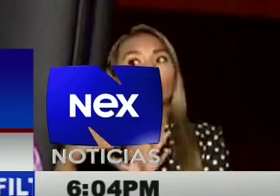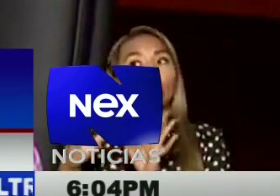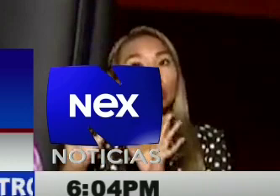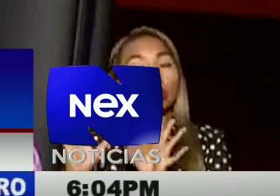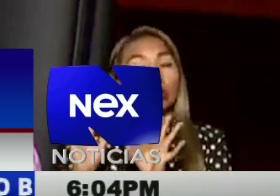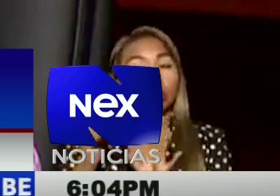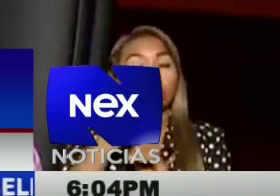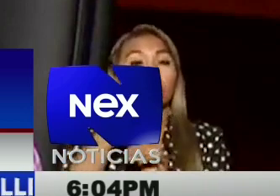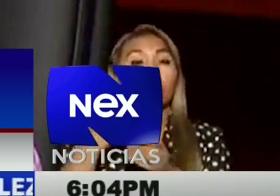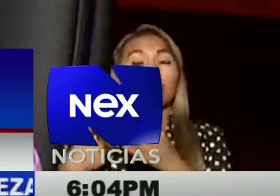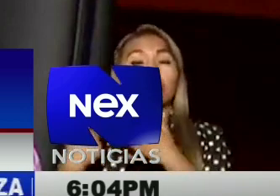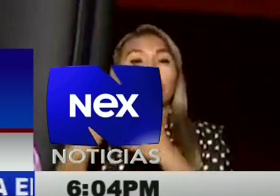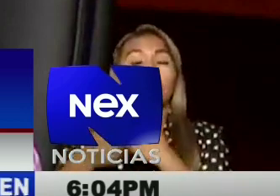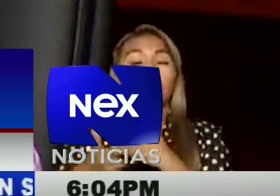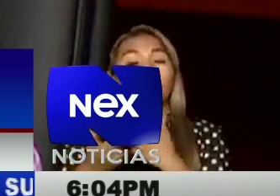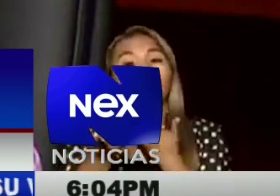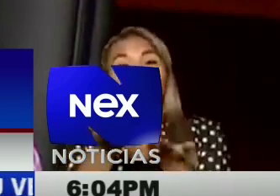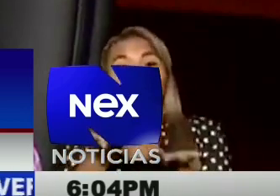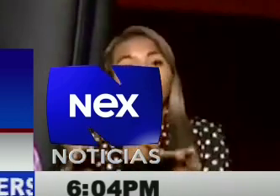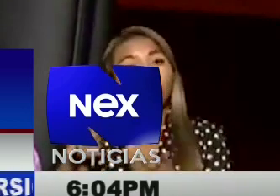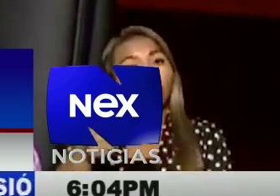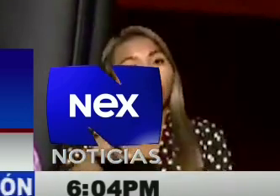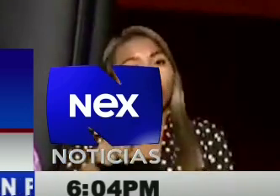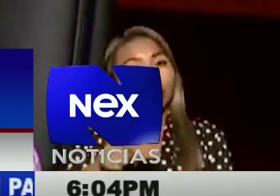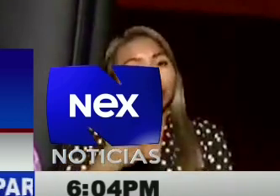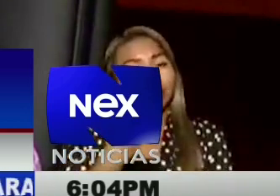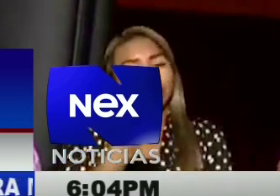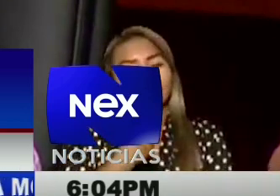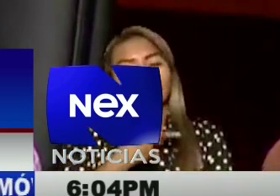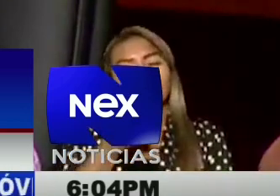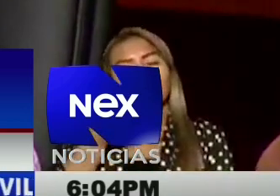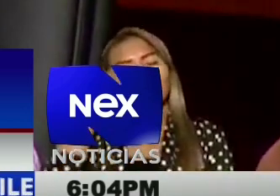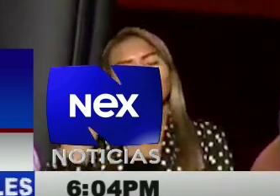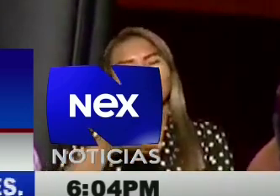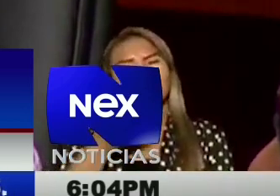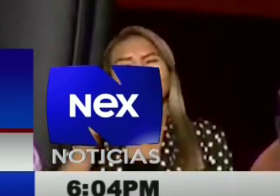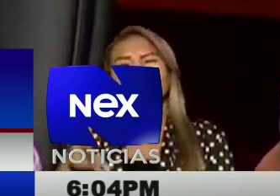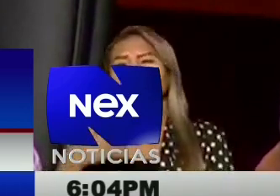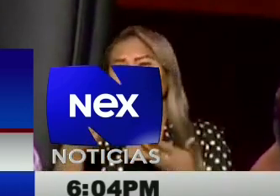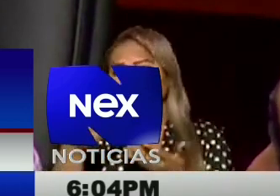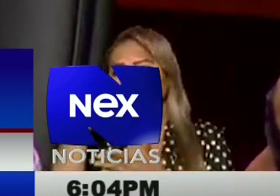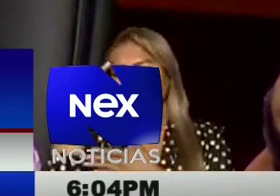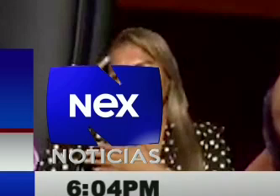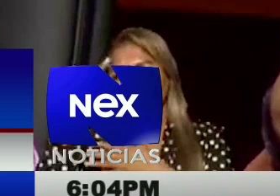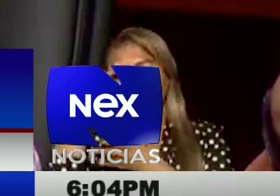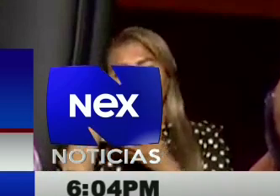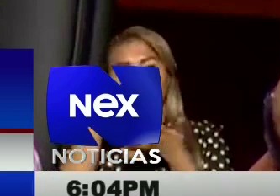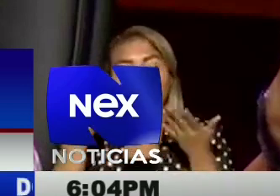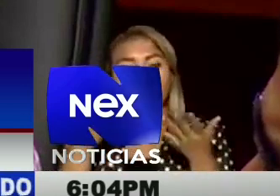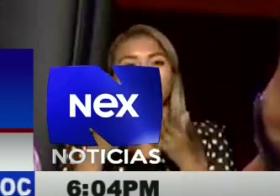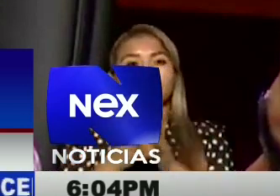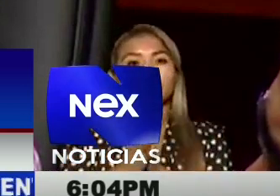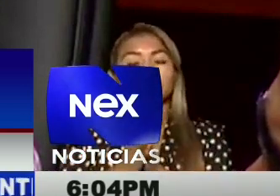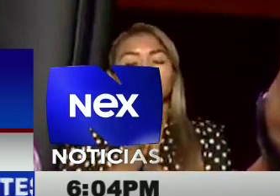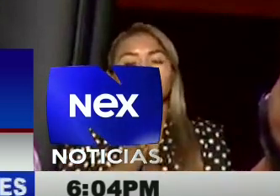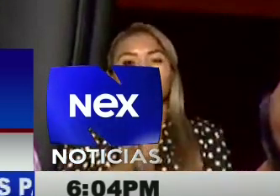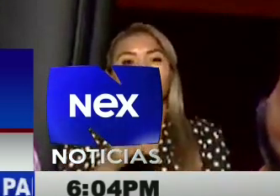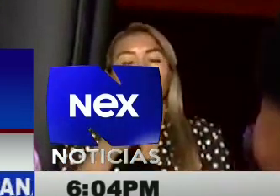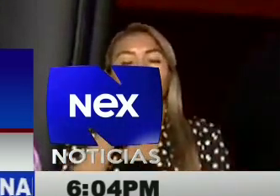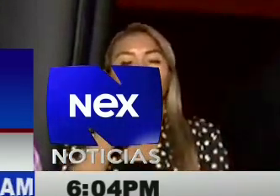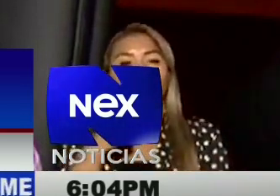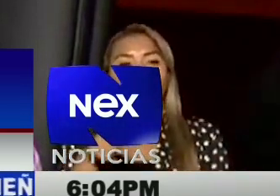eso. Colegas, creo que debemos ir pensando en citar al administrador del